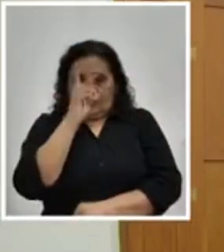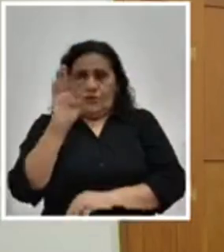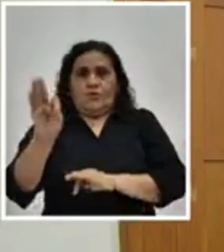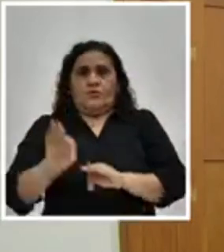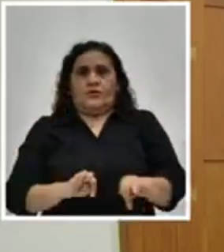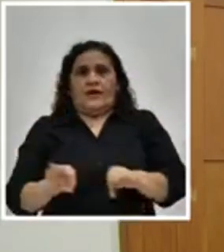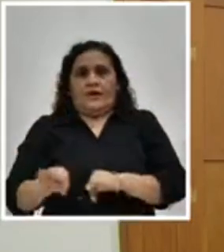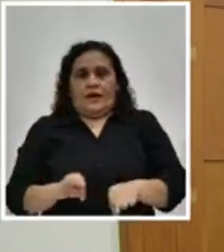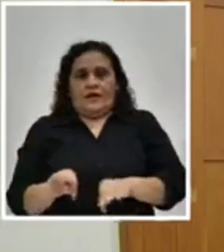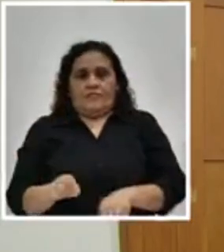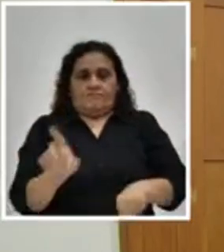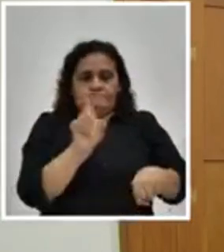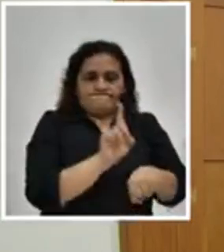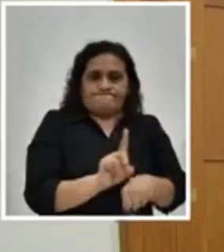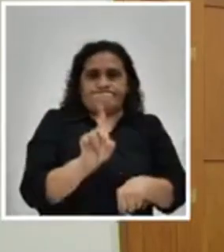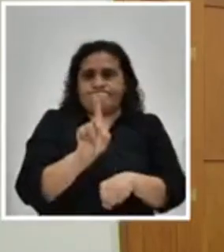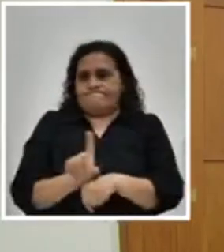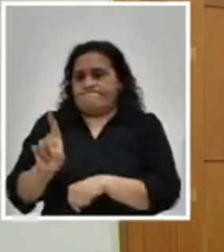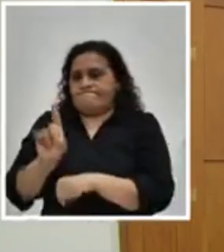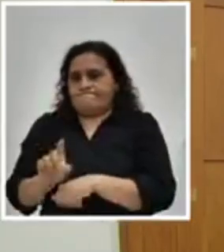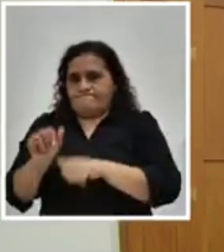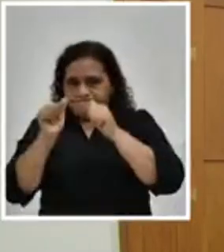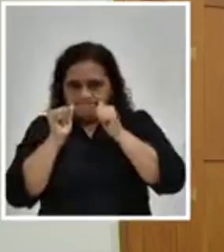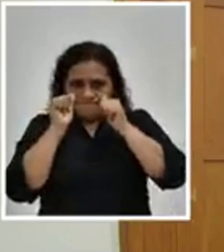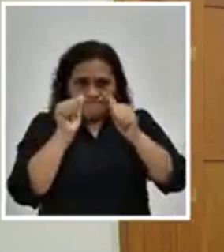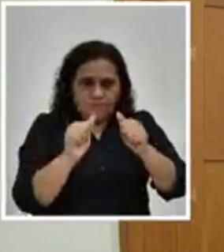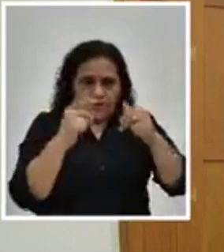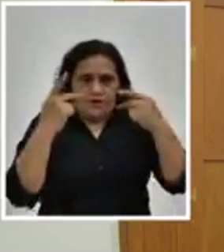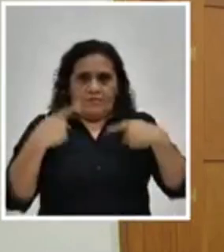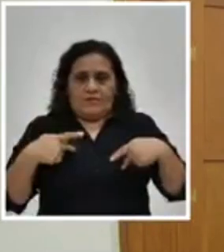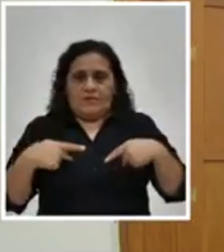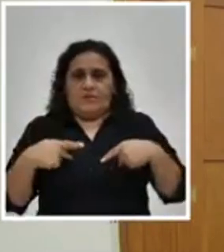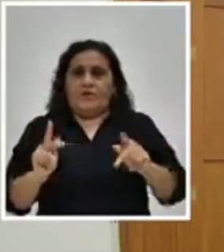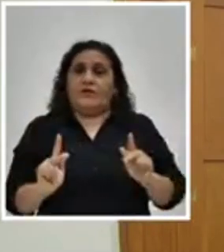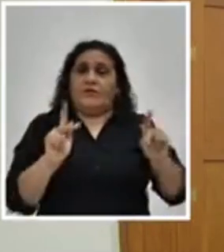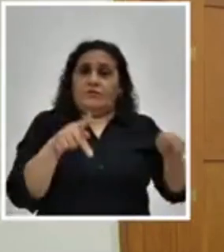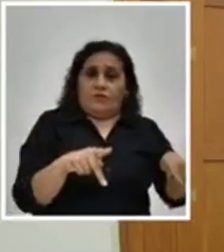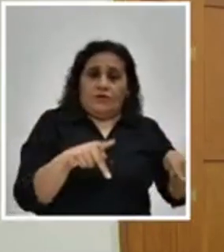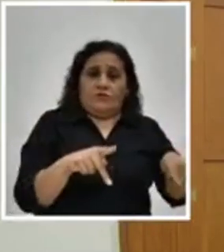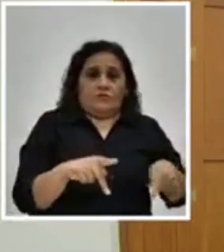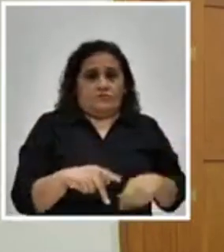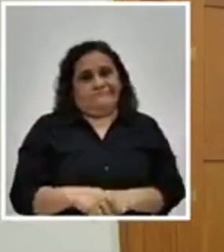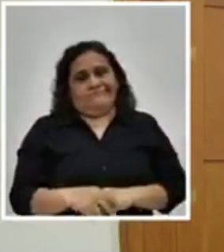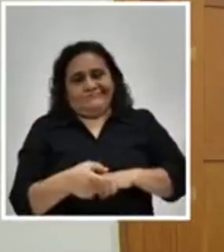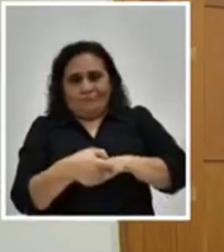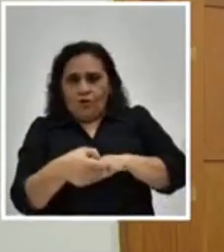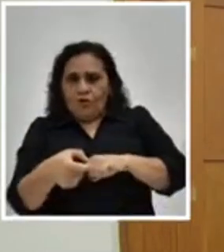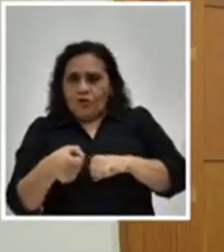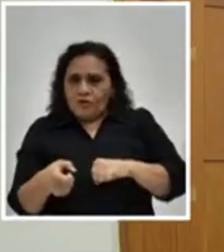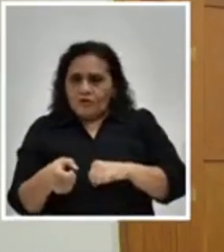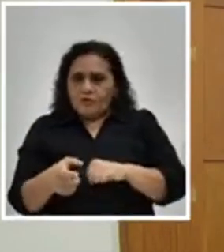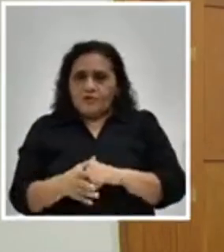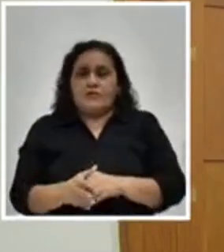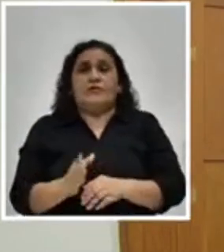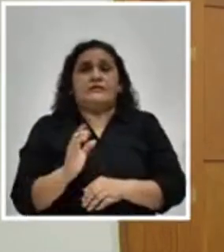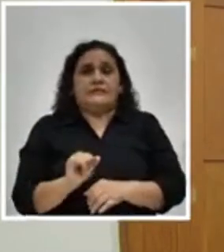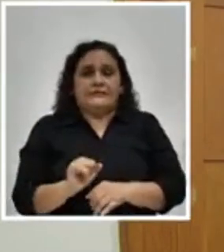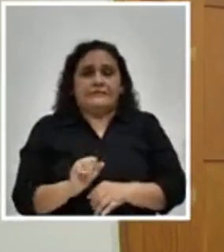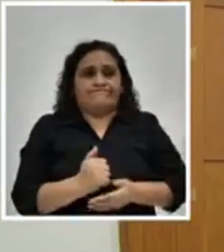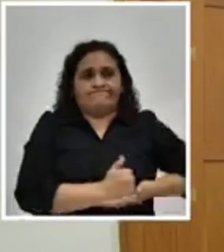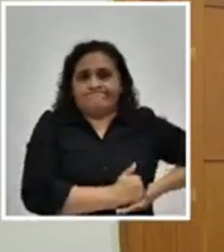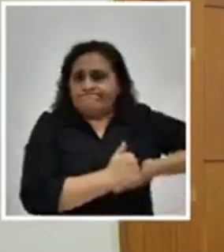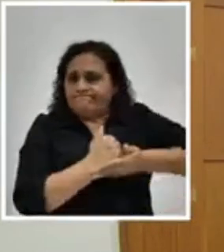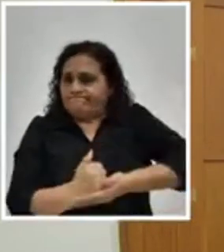día para mejorar y atender a las personas de Progreso y sus comisarías, así como la canalización que hacen